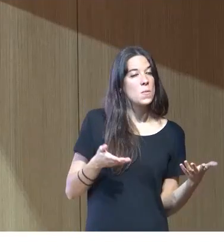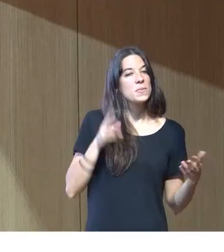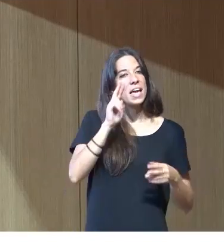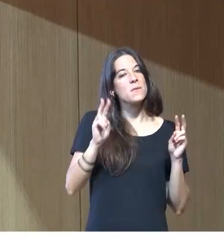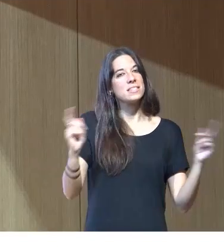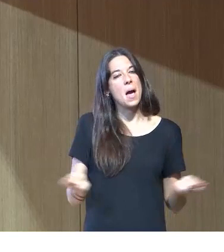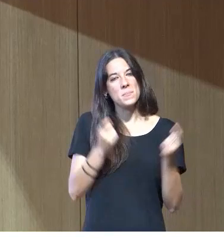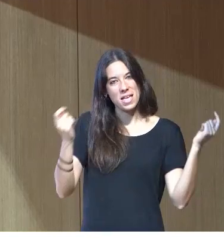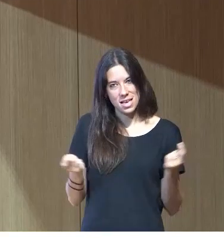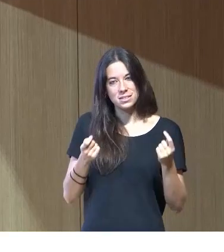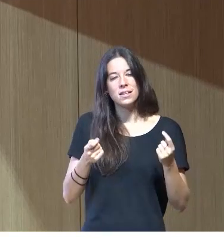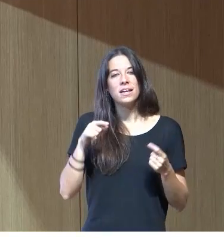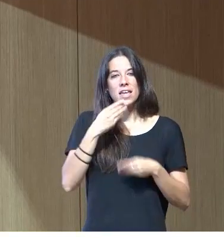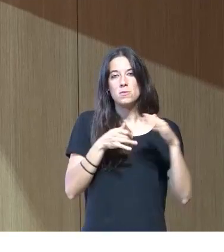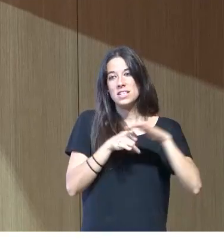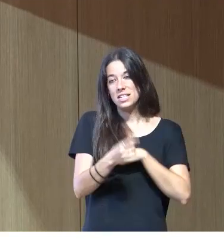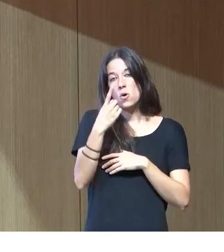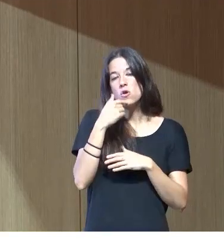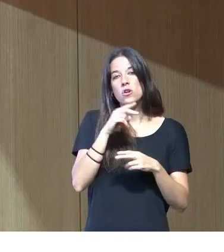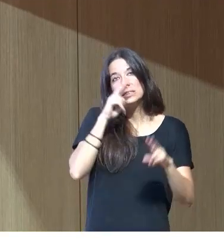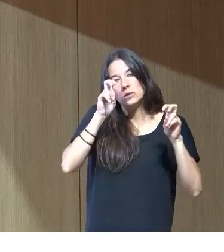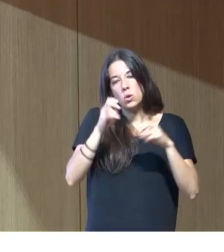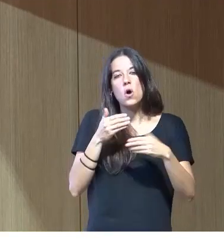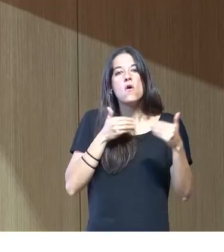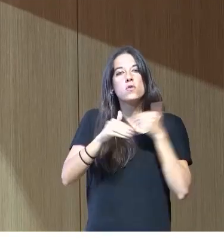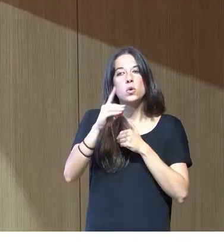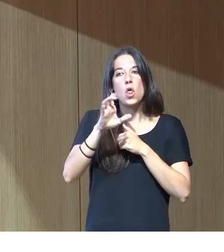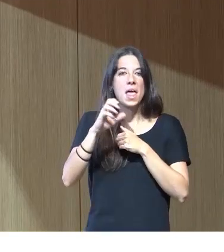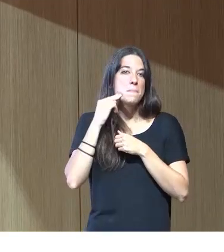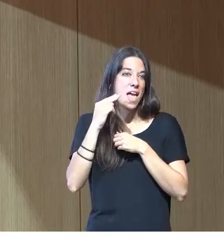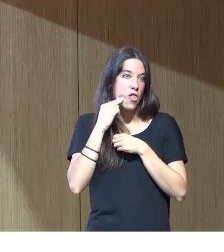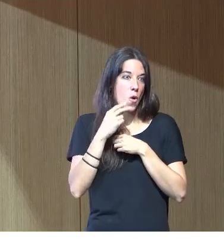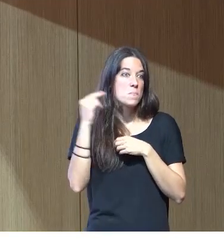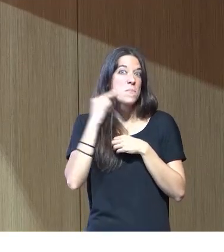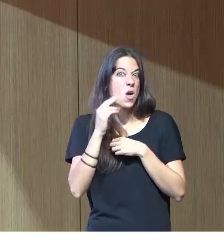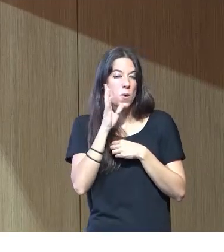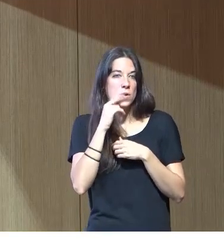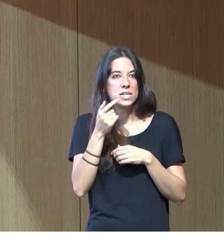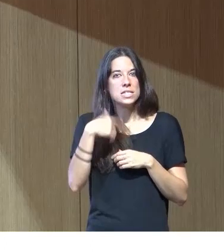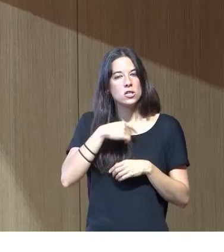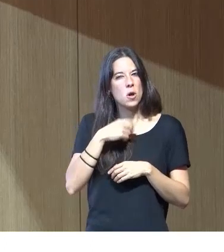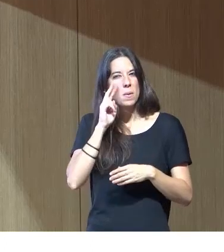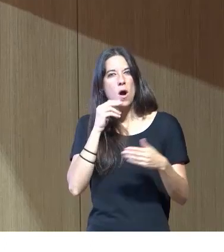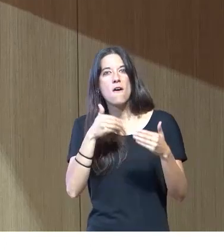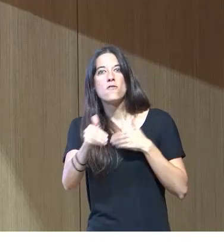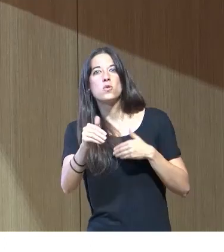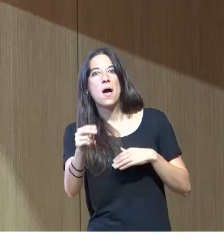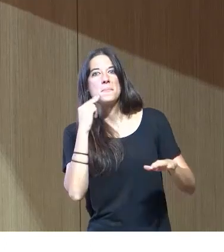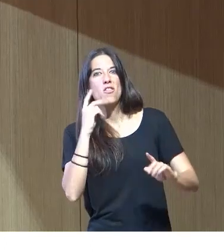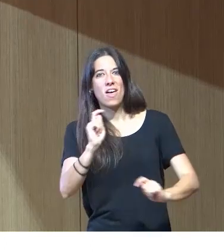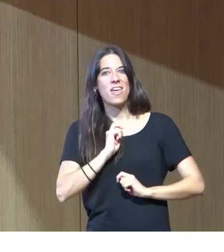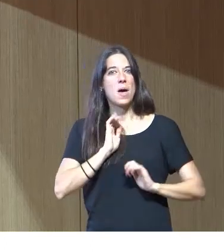juega con la palabra de miedo porque si nos ponemos Y tenemos mucho que ofrecer ese futuro que nos puede dar miedo va a ser espectacular